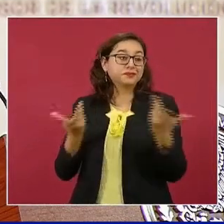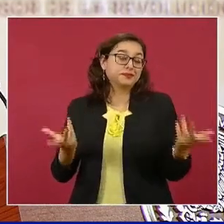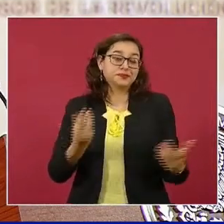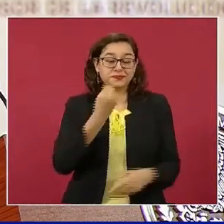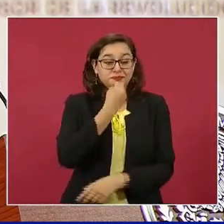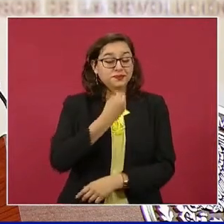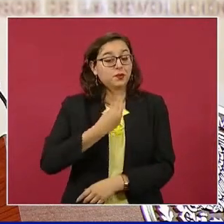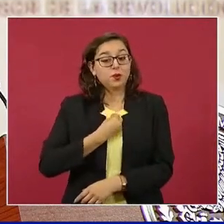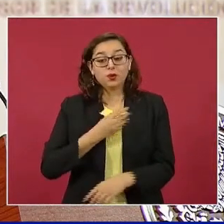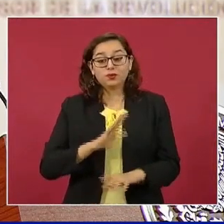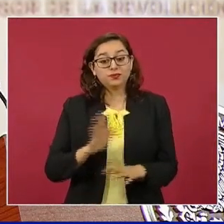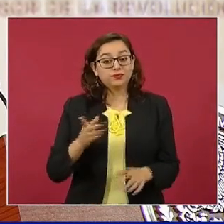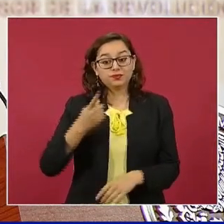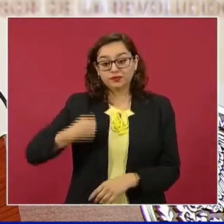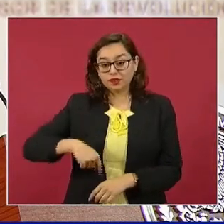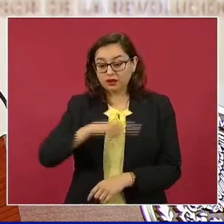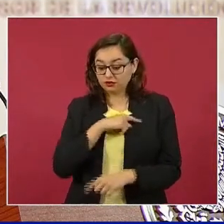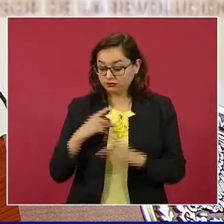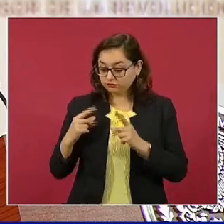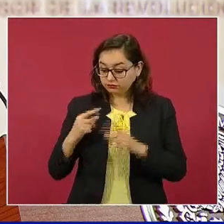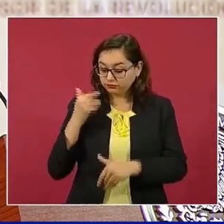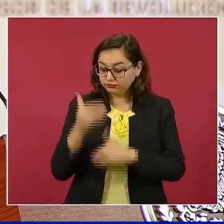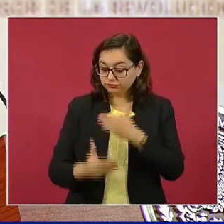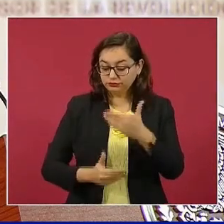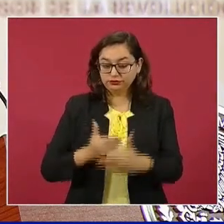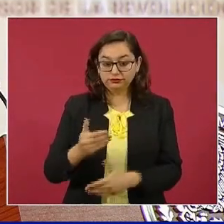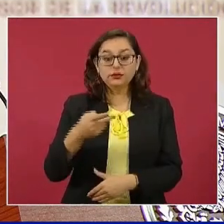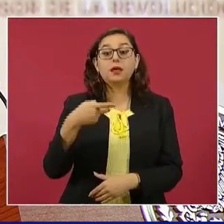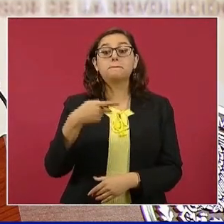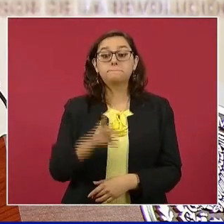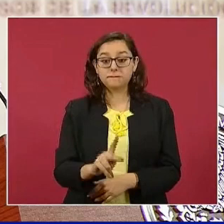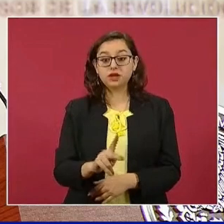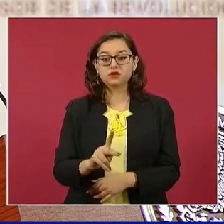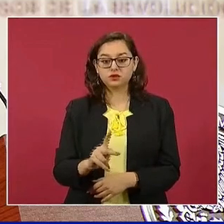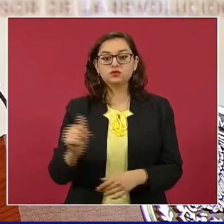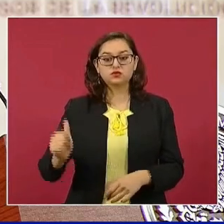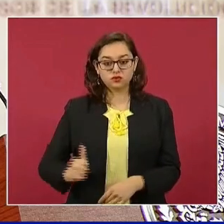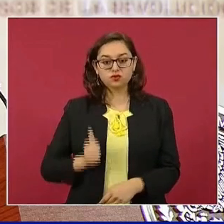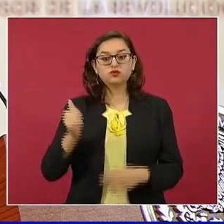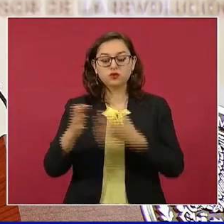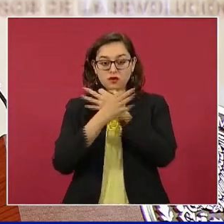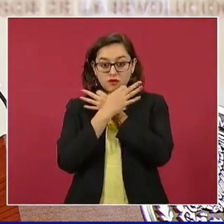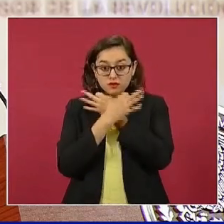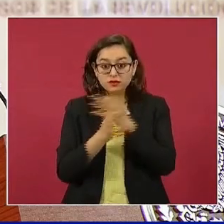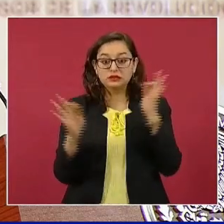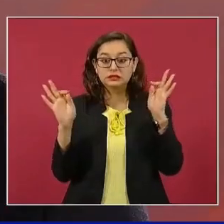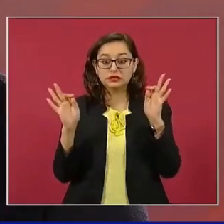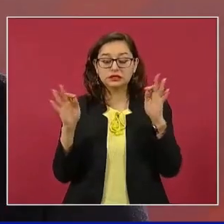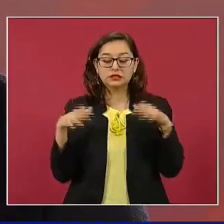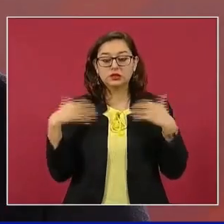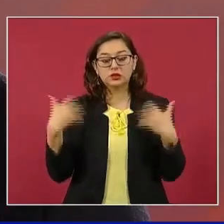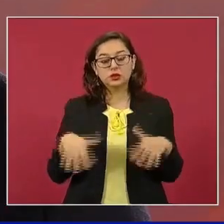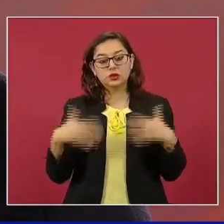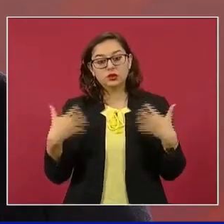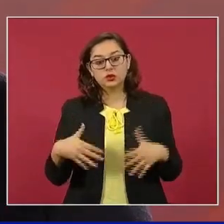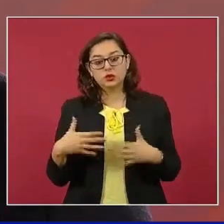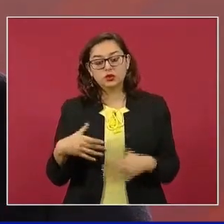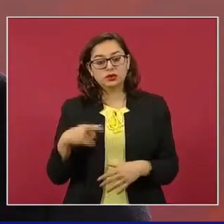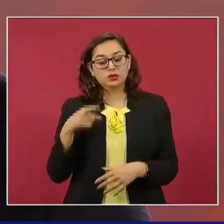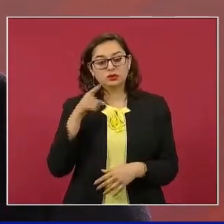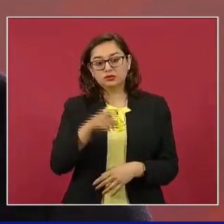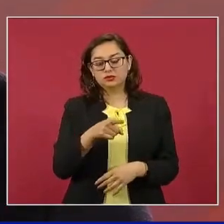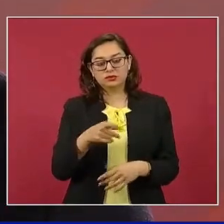Pero sí quería dar a conocer que el caso de este asesinato, lamentable,